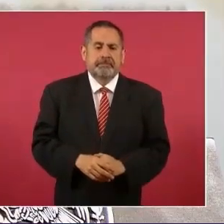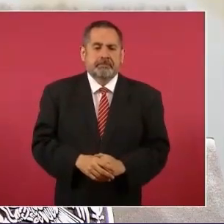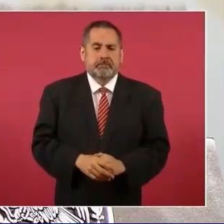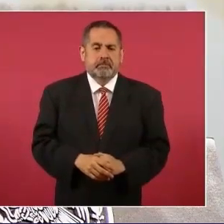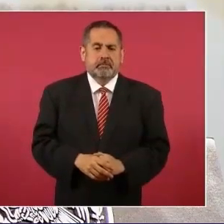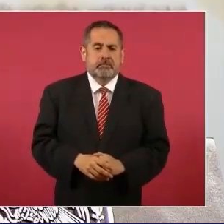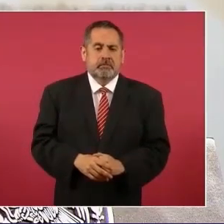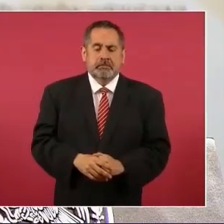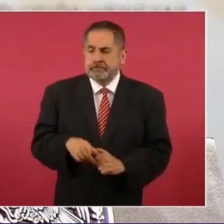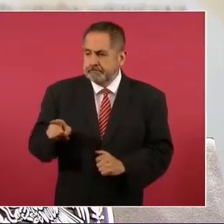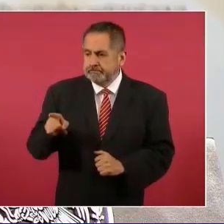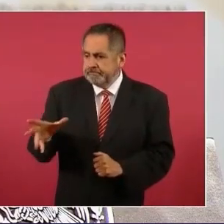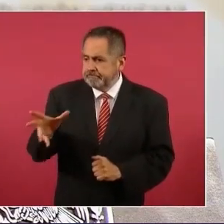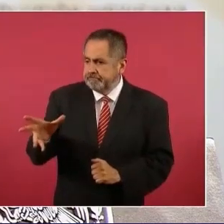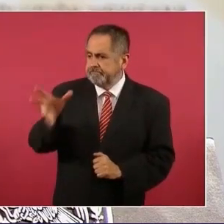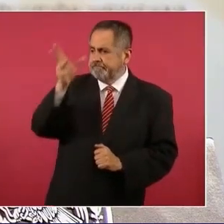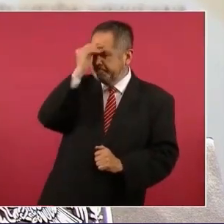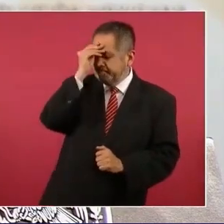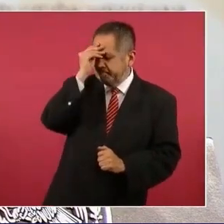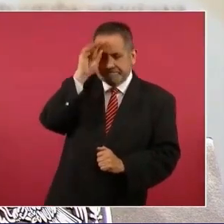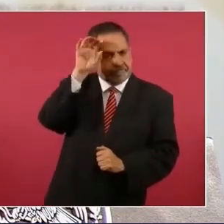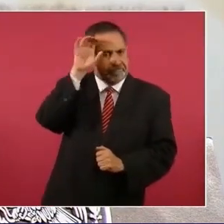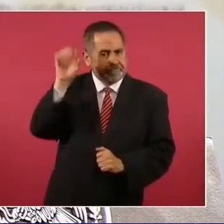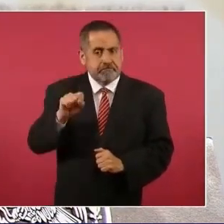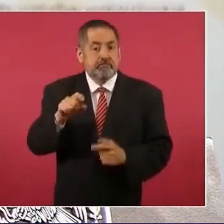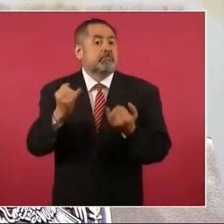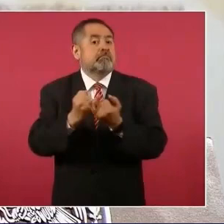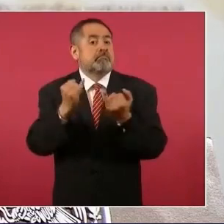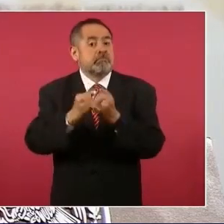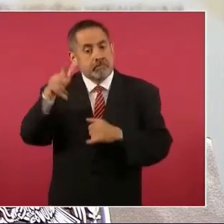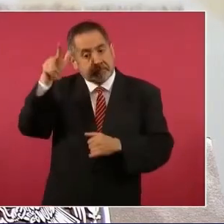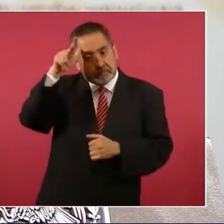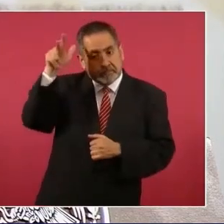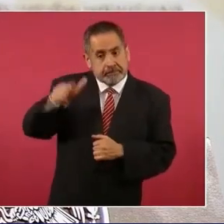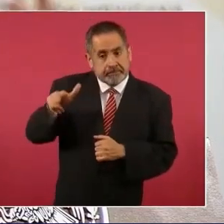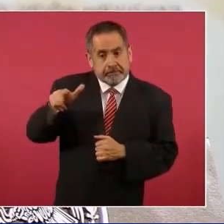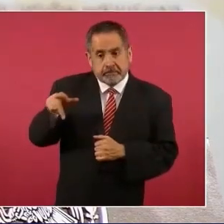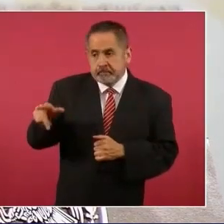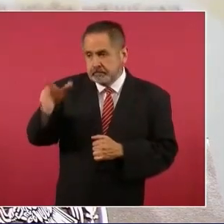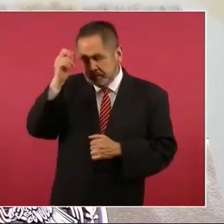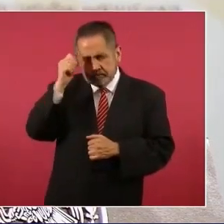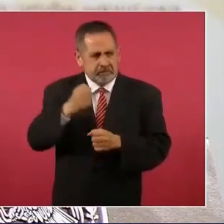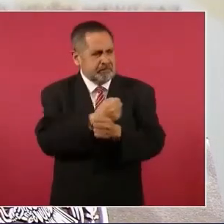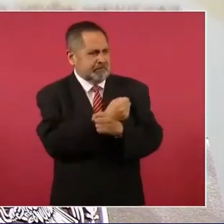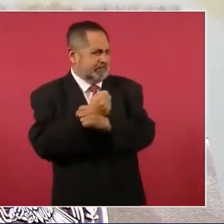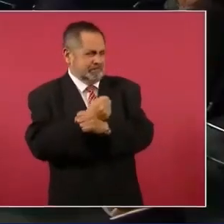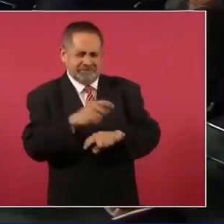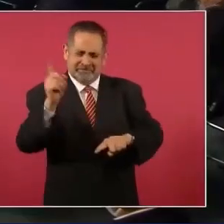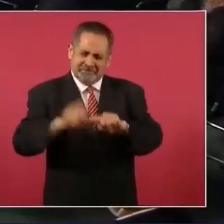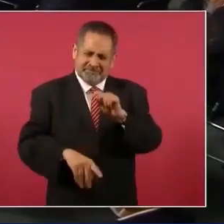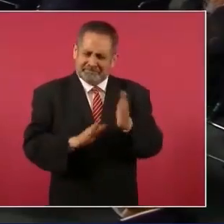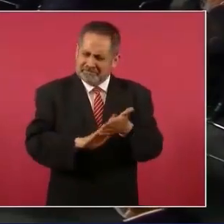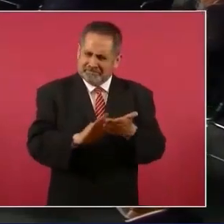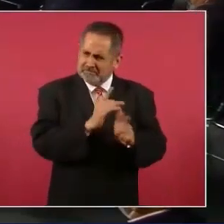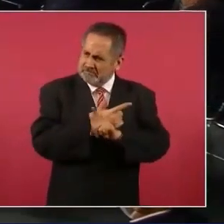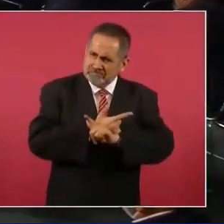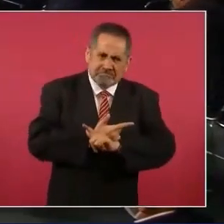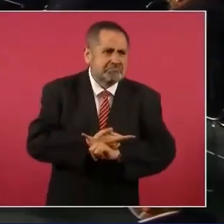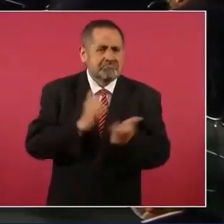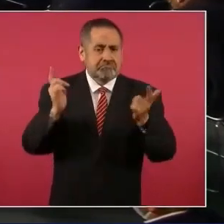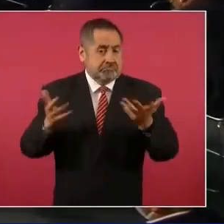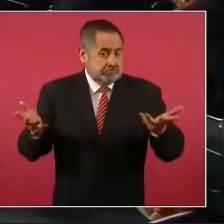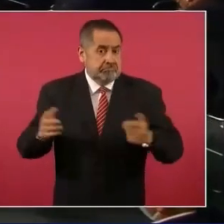En eso nos inspiramos. En Hidalgo, que quería que se aboliera la esclavitud.